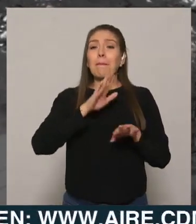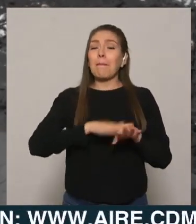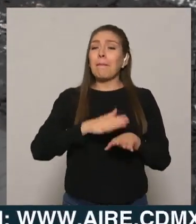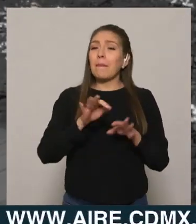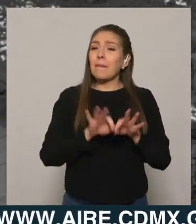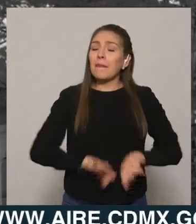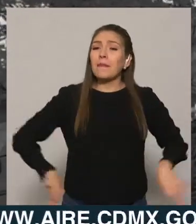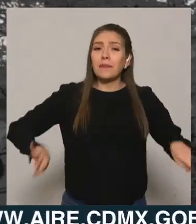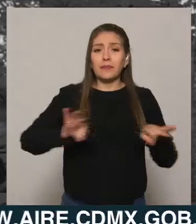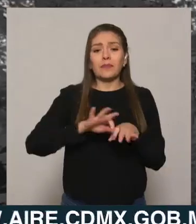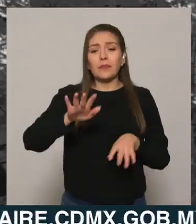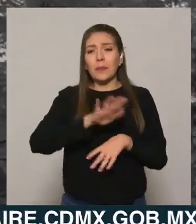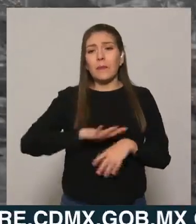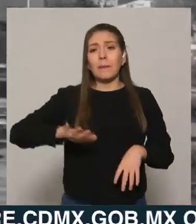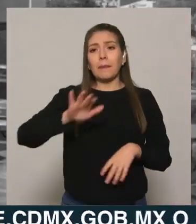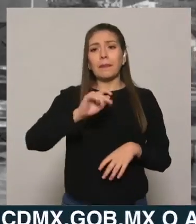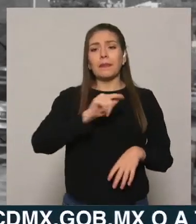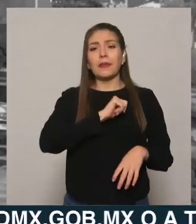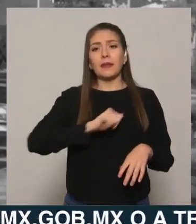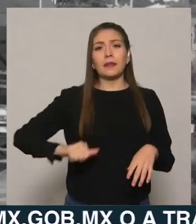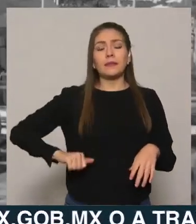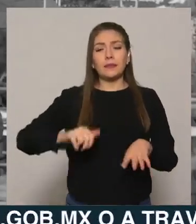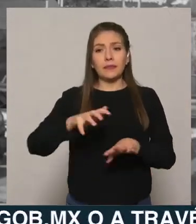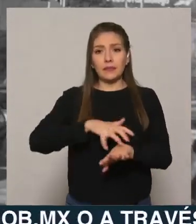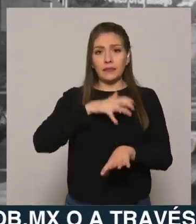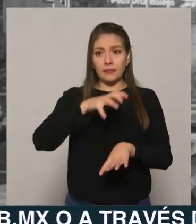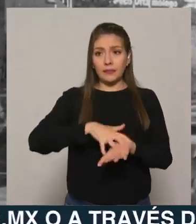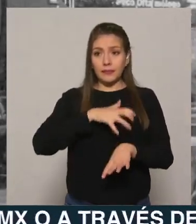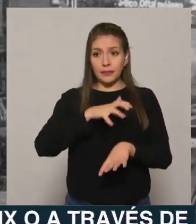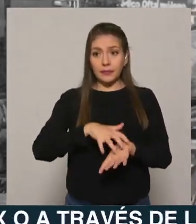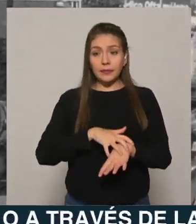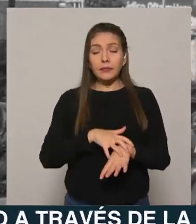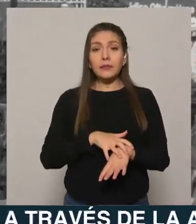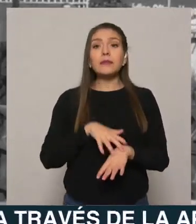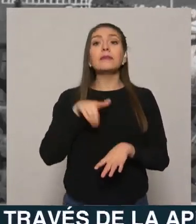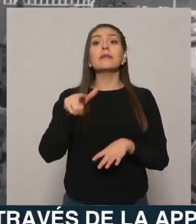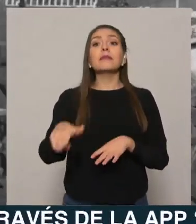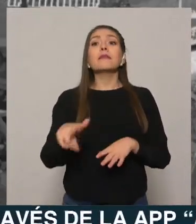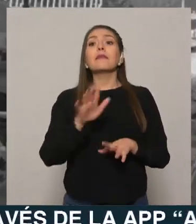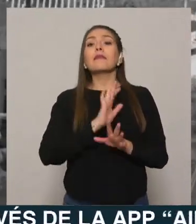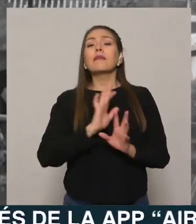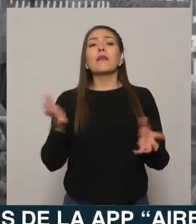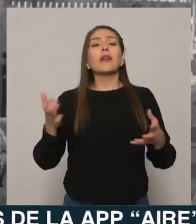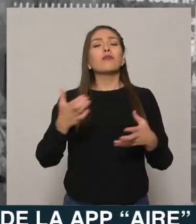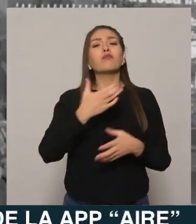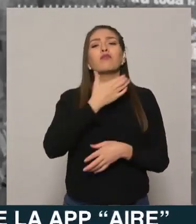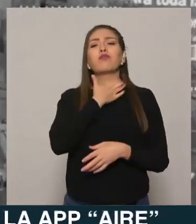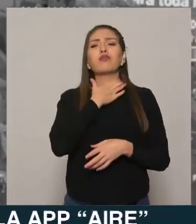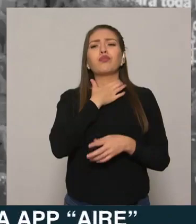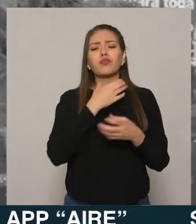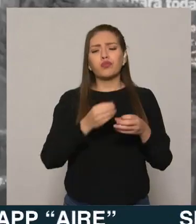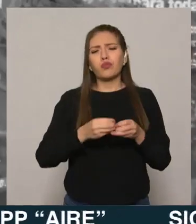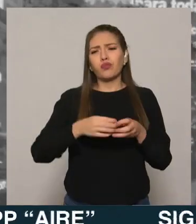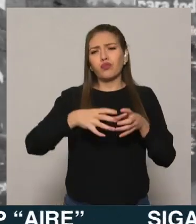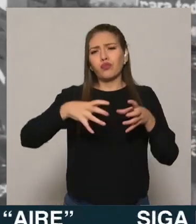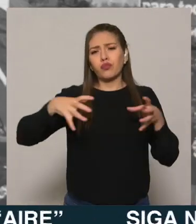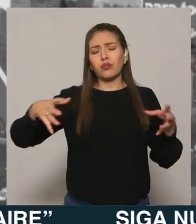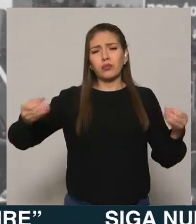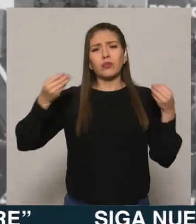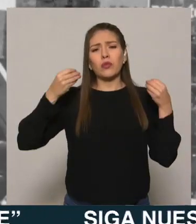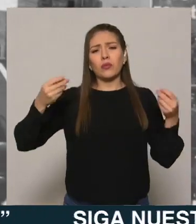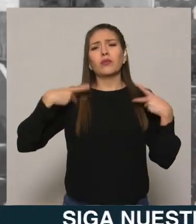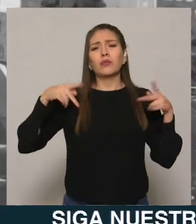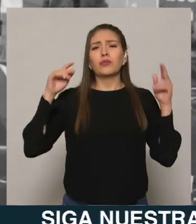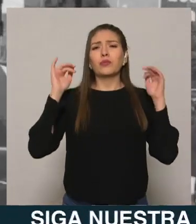San Miguel Topilejo, en la alcaldía de Tlalpan. Eventualmente su capacidad quedó rebasada. Esto debido al crecimiento poblacional, aunado al arribo